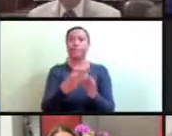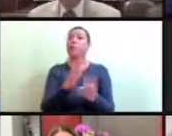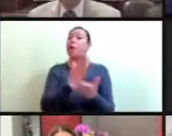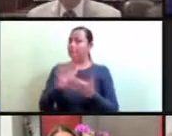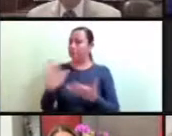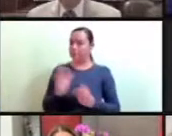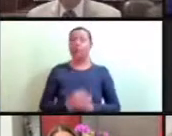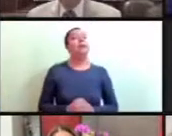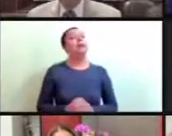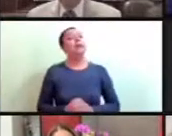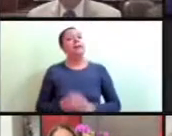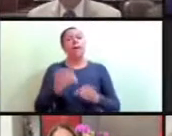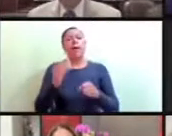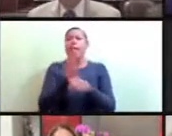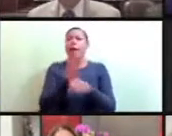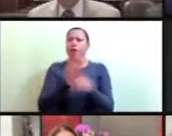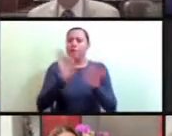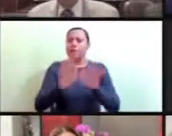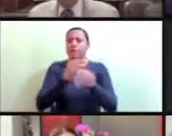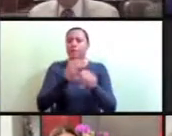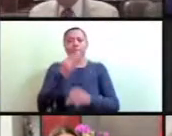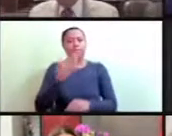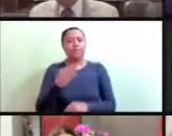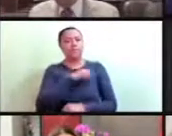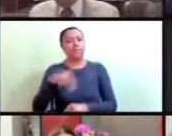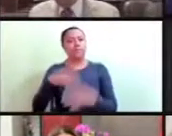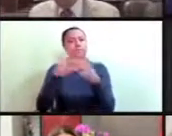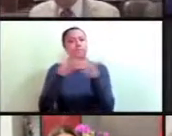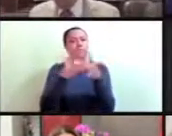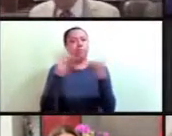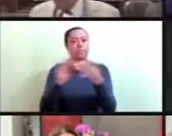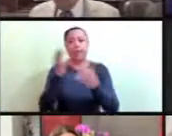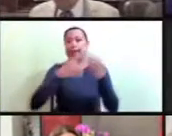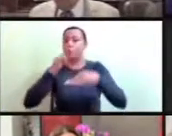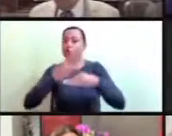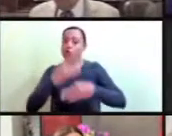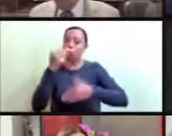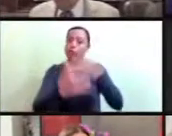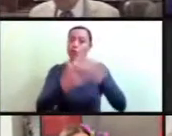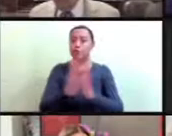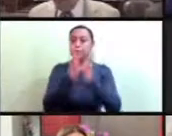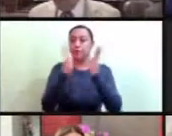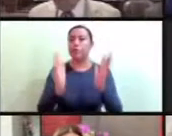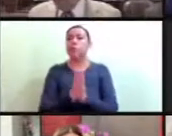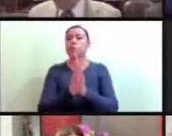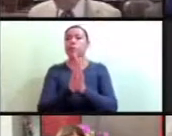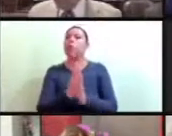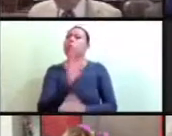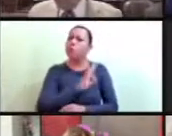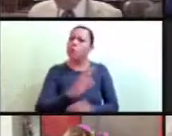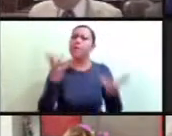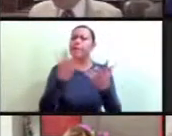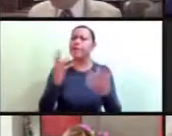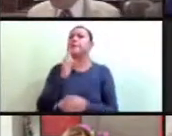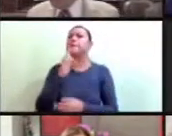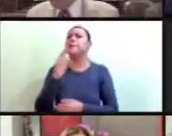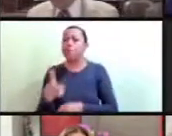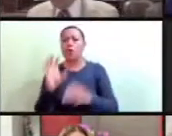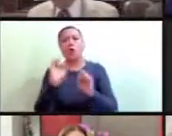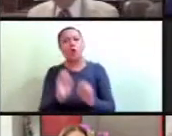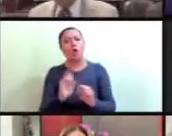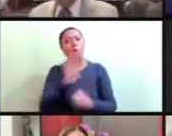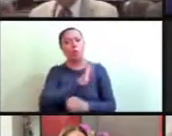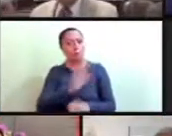es importante señalar que los procesos participativos son más sostenibles y de impacto positivo cuando